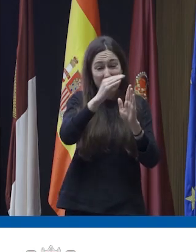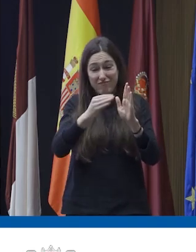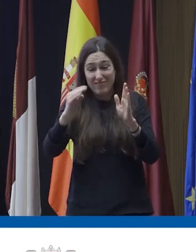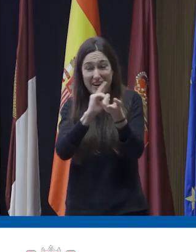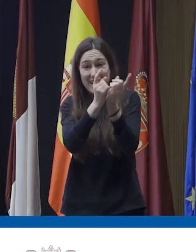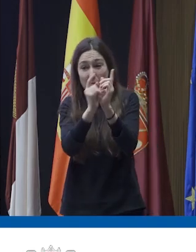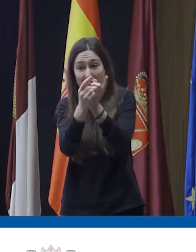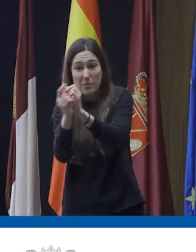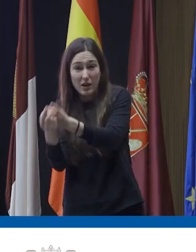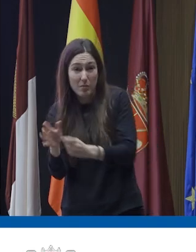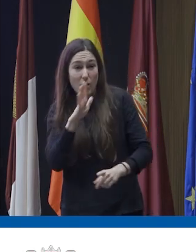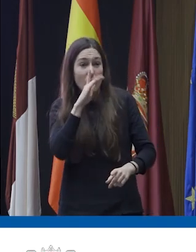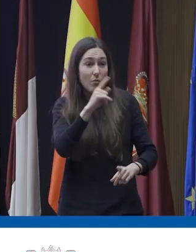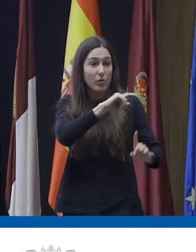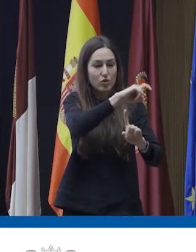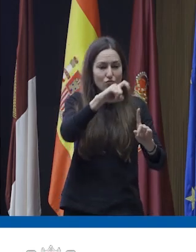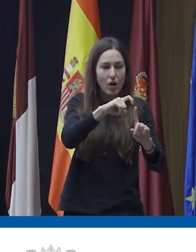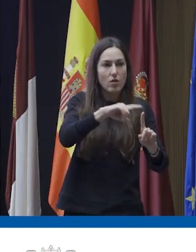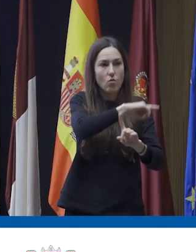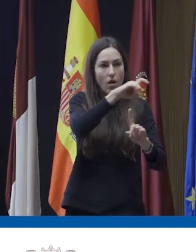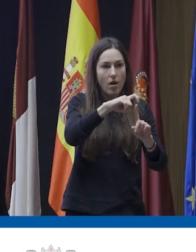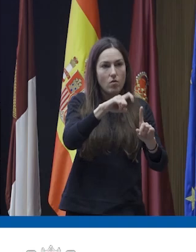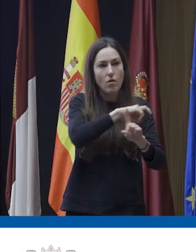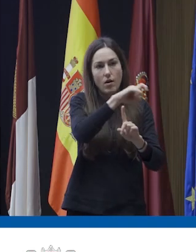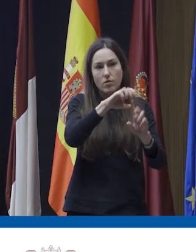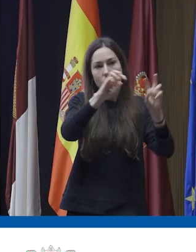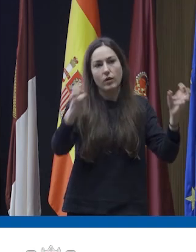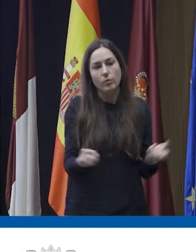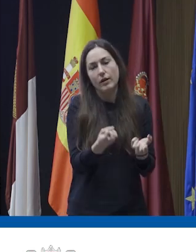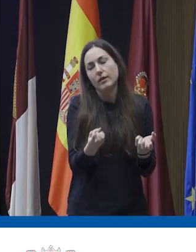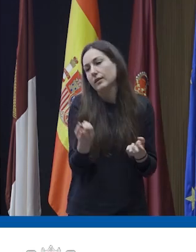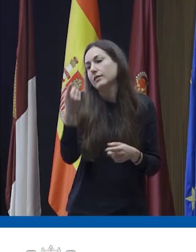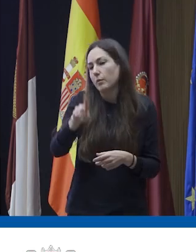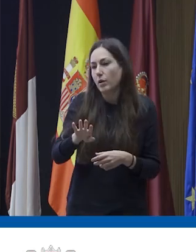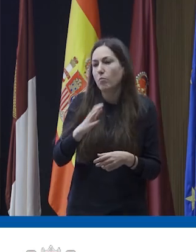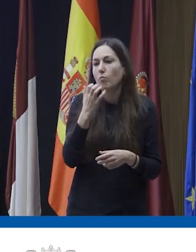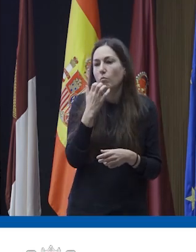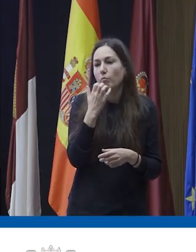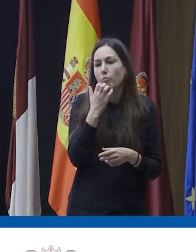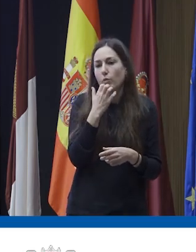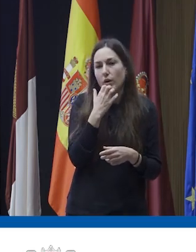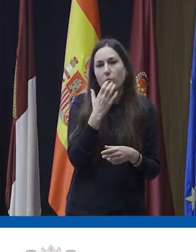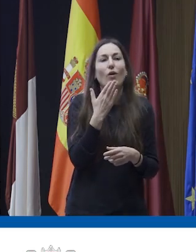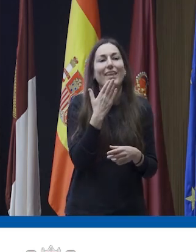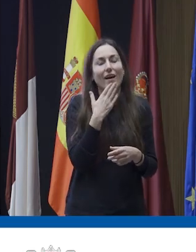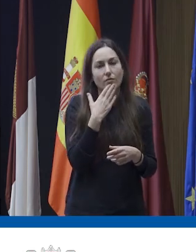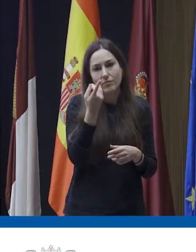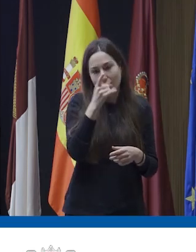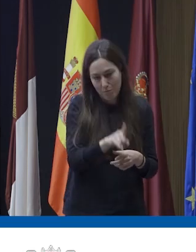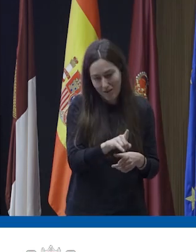renovando menos tiempo que en otro tipo de... Bueno, y por edad también, normalmente se renueva cada 1 o 2 años